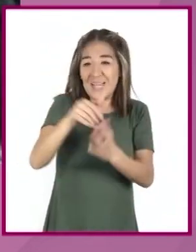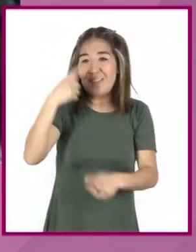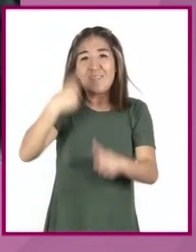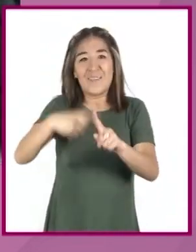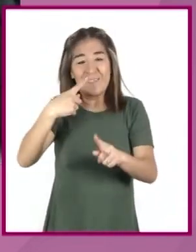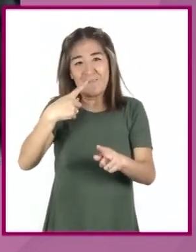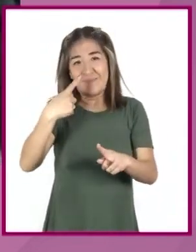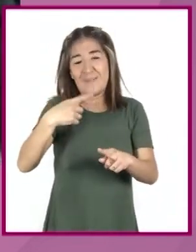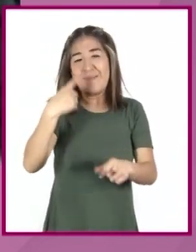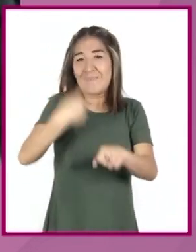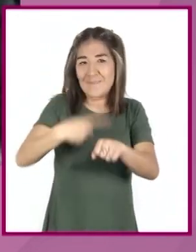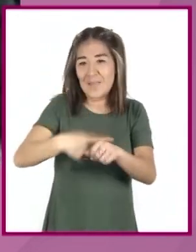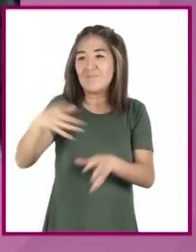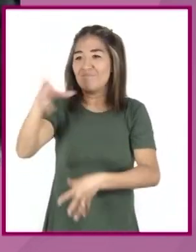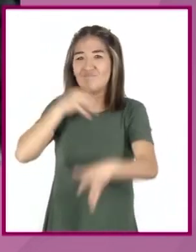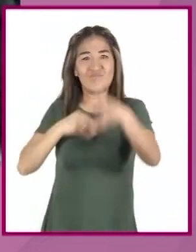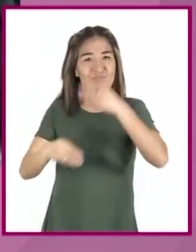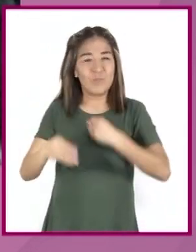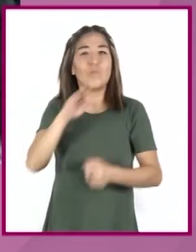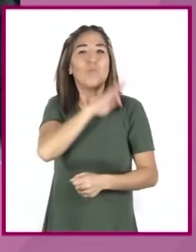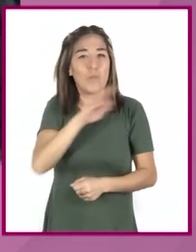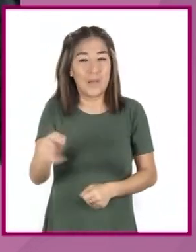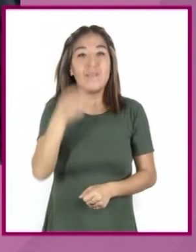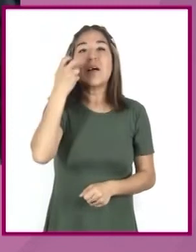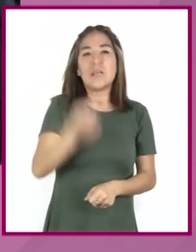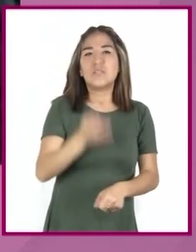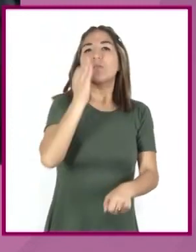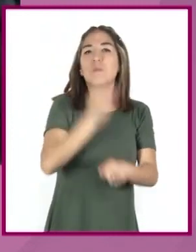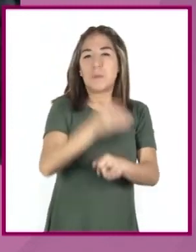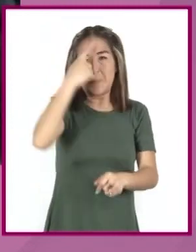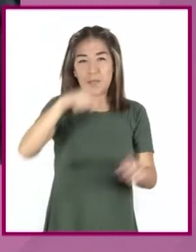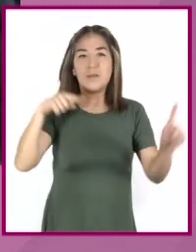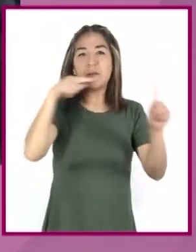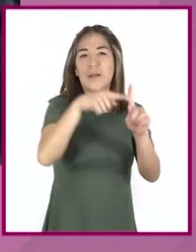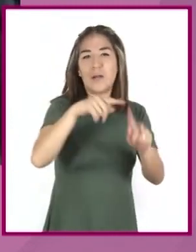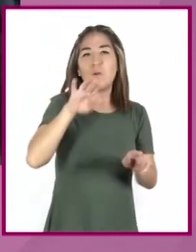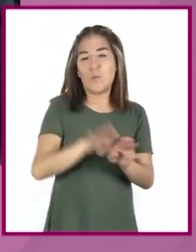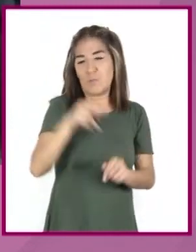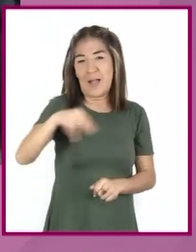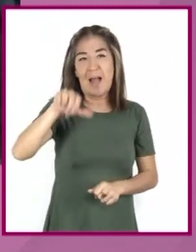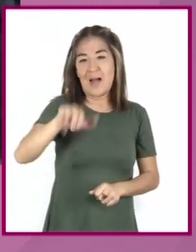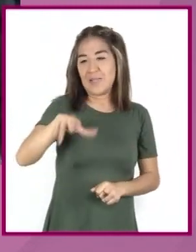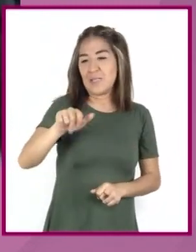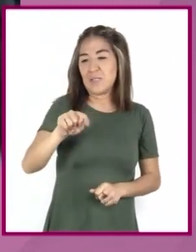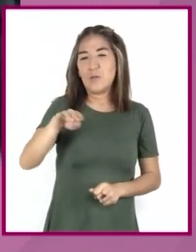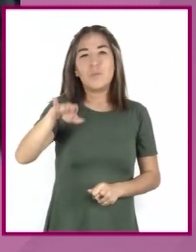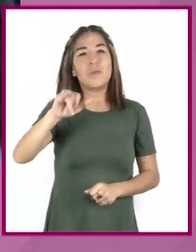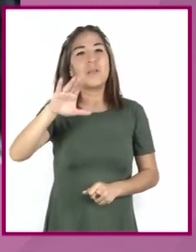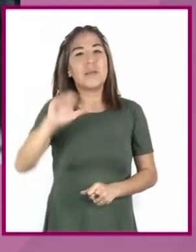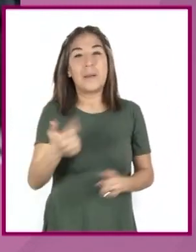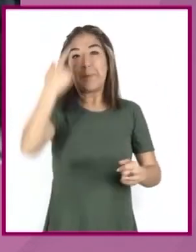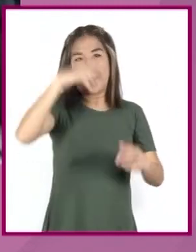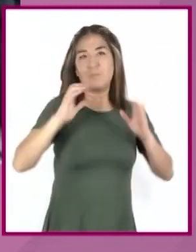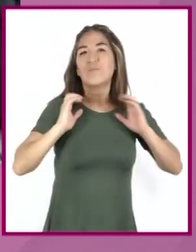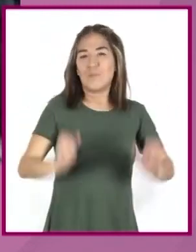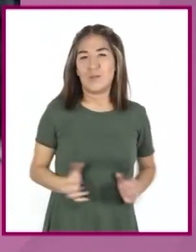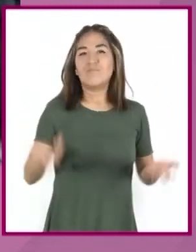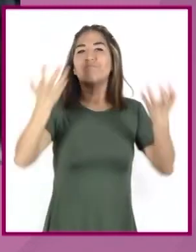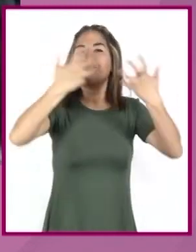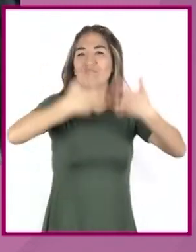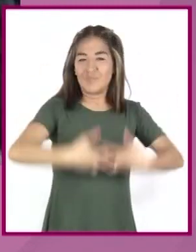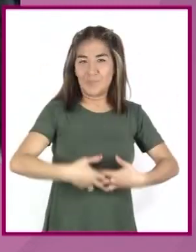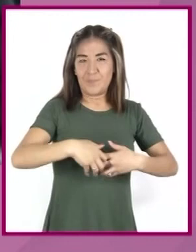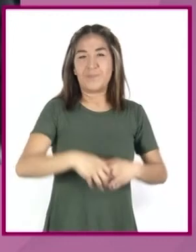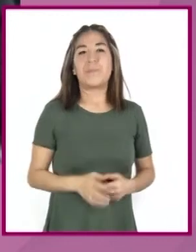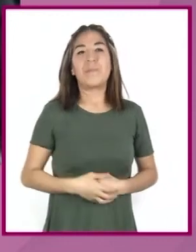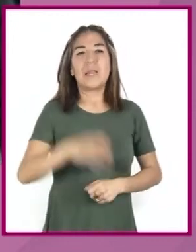cómo funcionan las células, dado que esta es la unidad anatómica funcional de los seres vivos. La ciencia ha podido